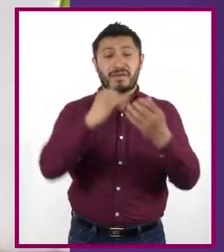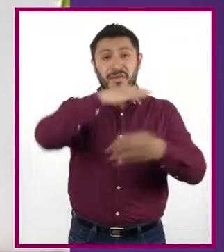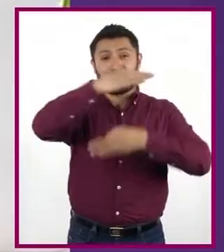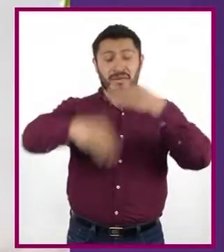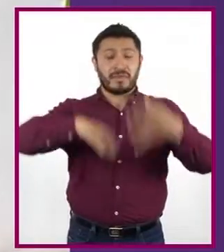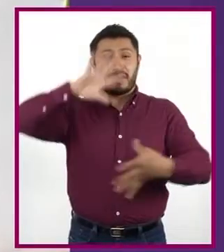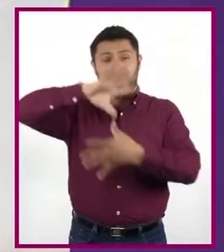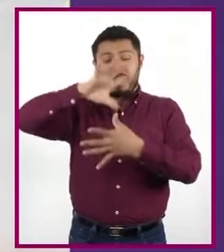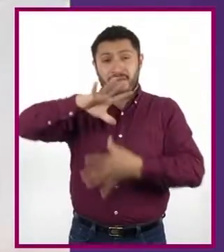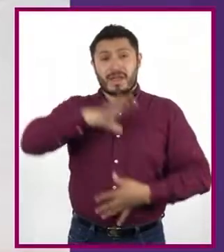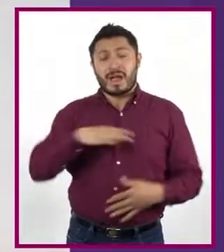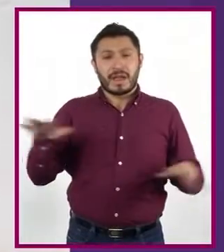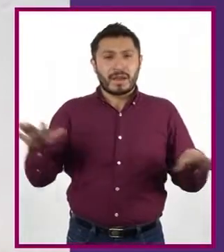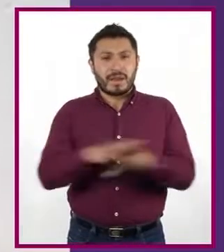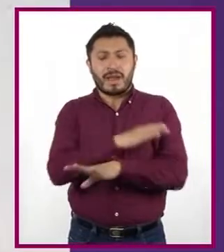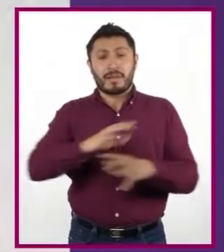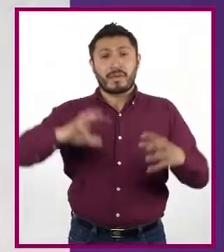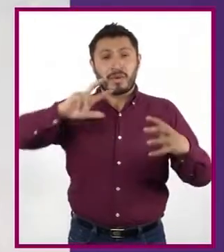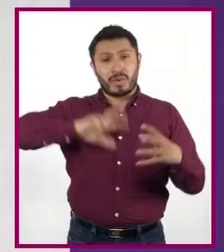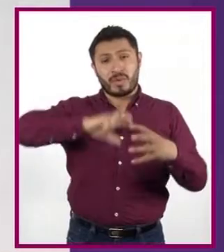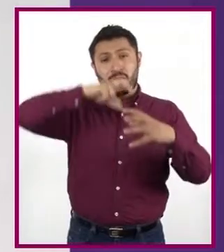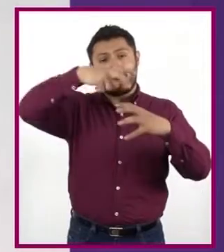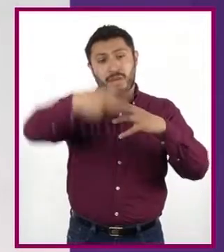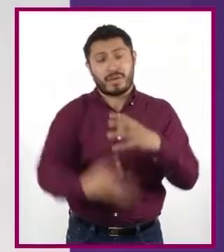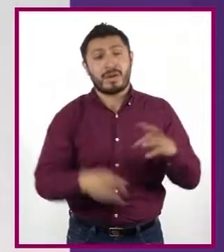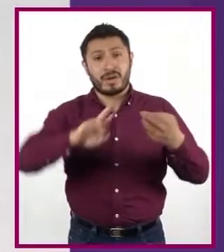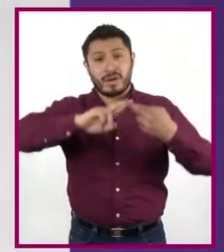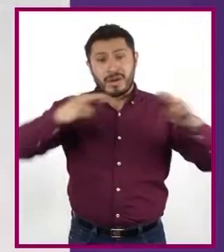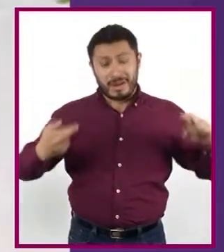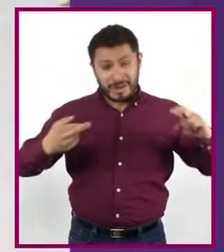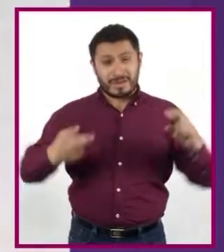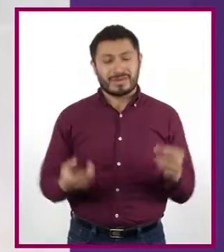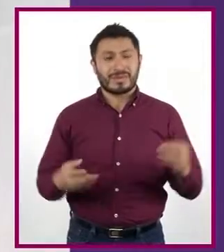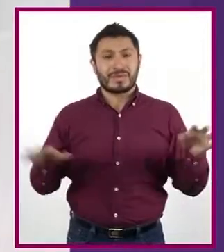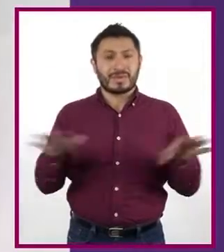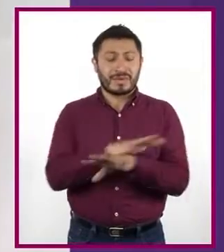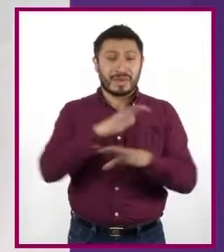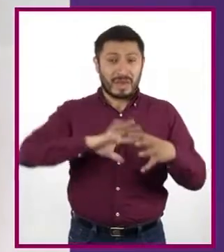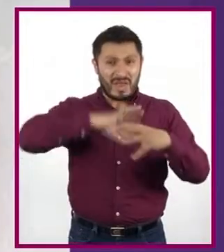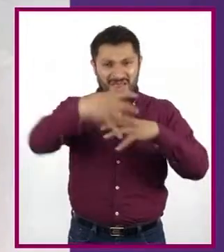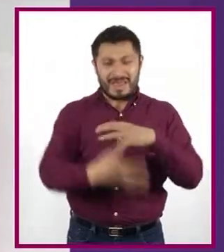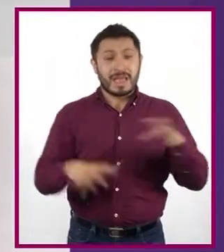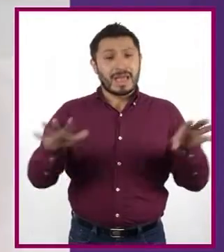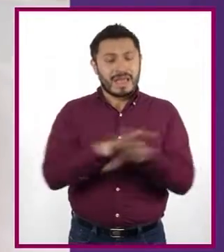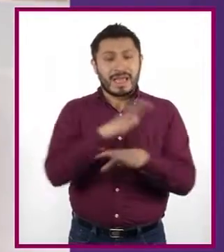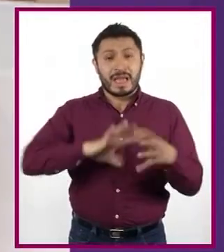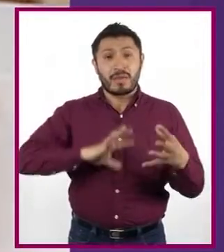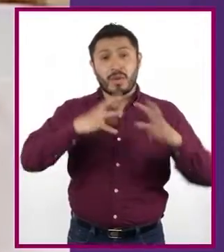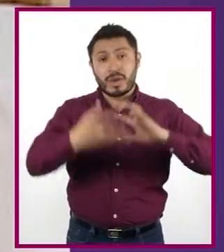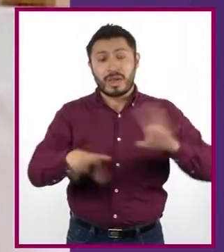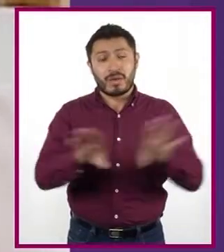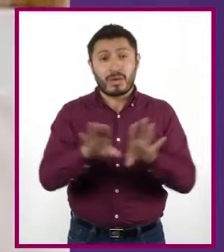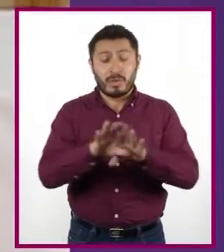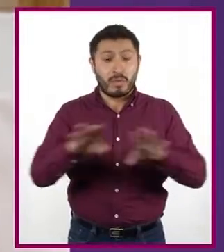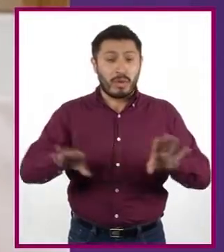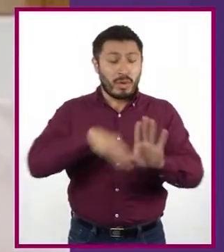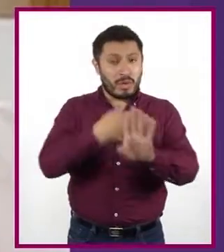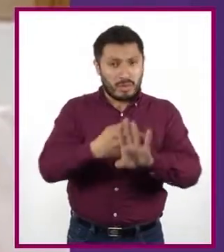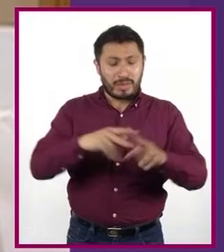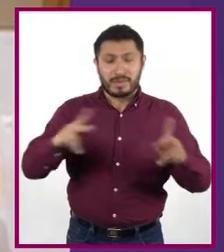Iberoamérica, los fenómenos meteorológicos relacionados con el cambio climático han ocasionado daños a la